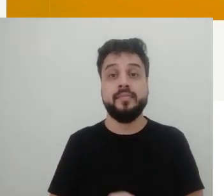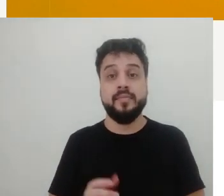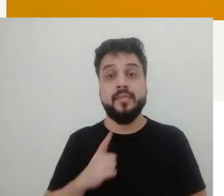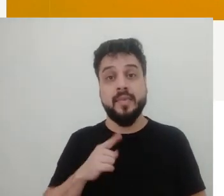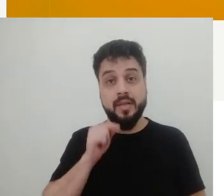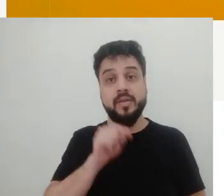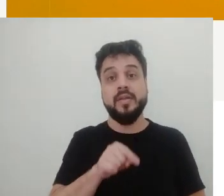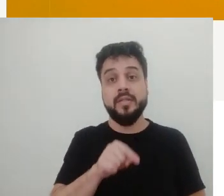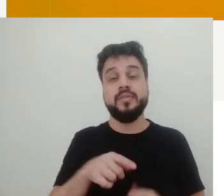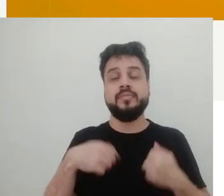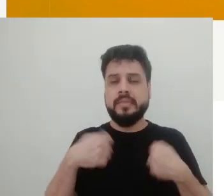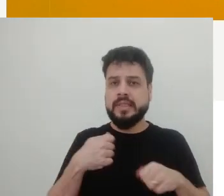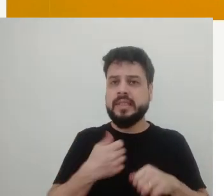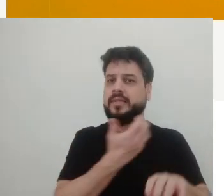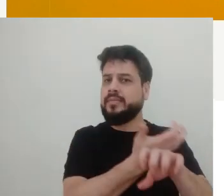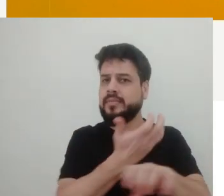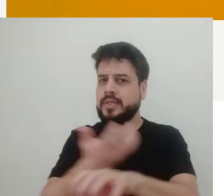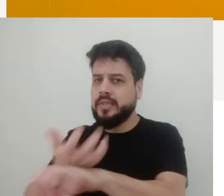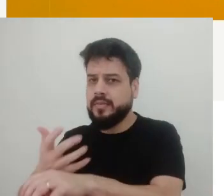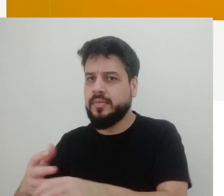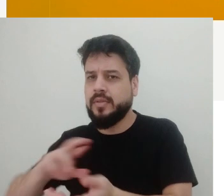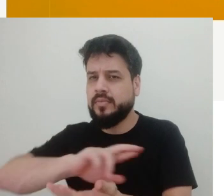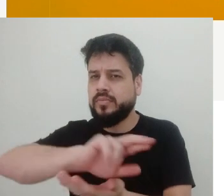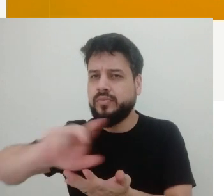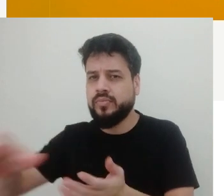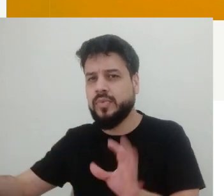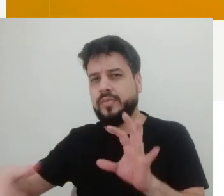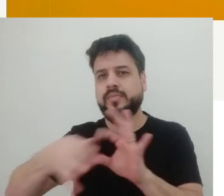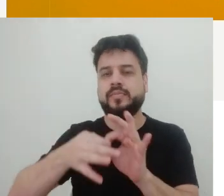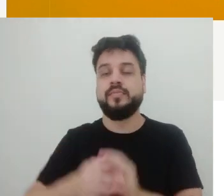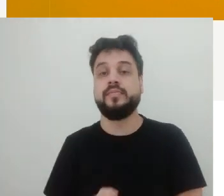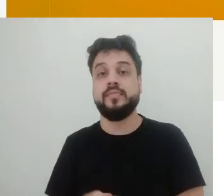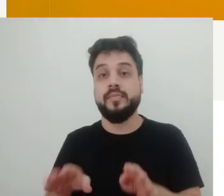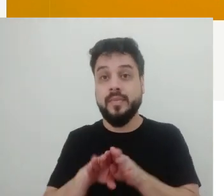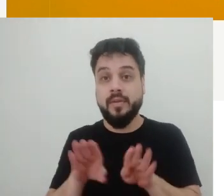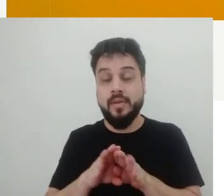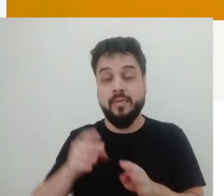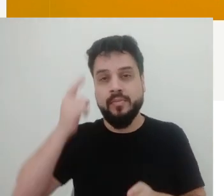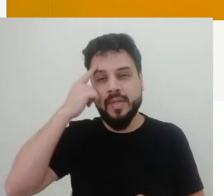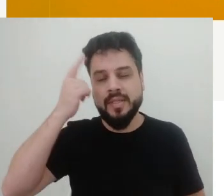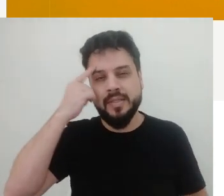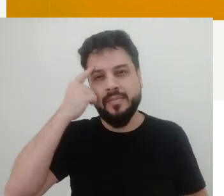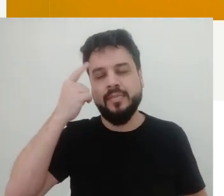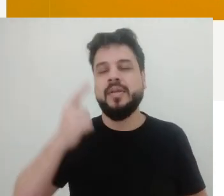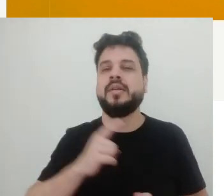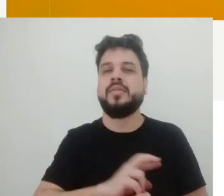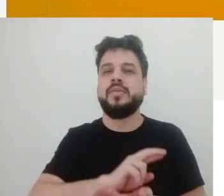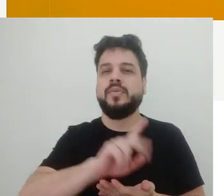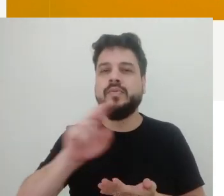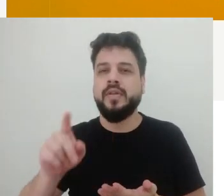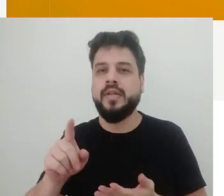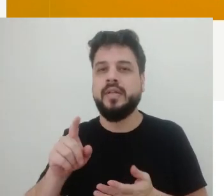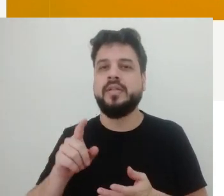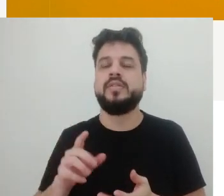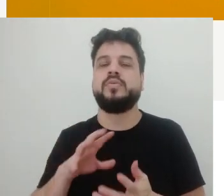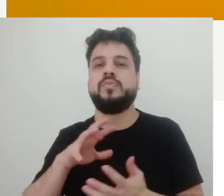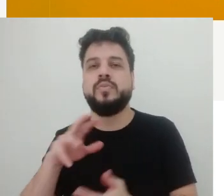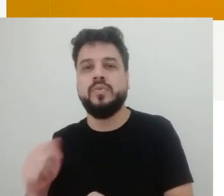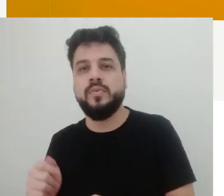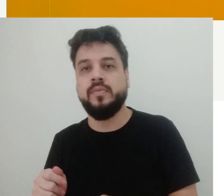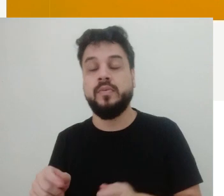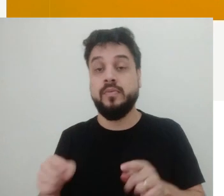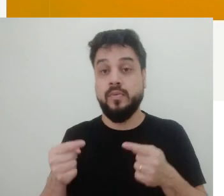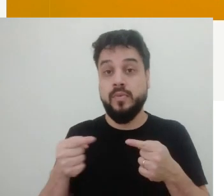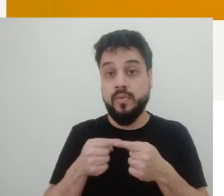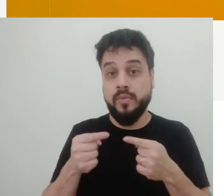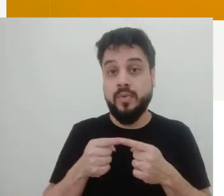global, que hoy día también es parte de los estudios del pensamiento latinoamericano, y tenemos una gran cantidad de gente que